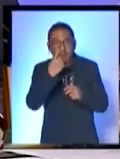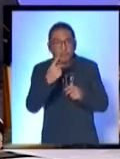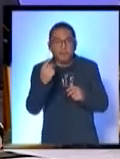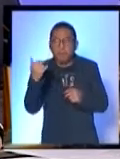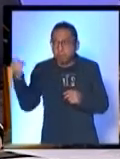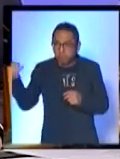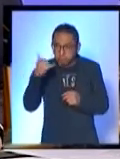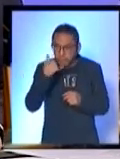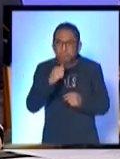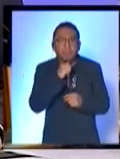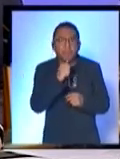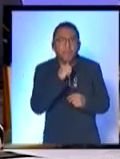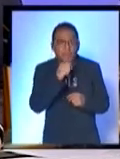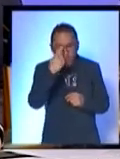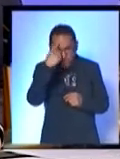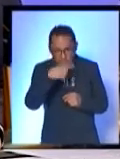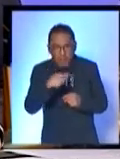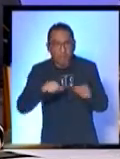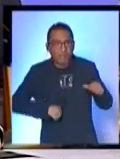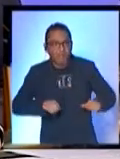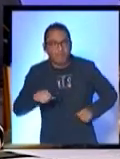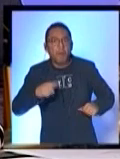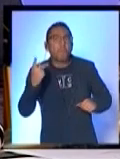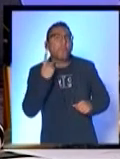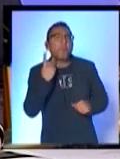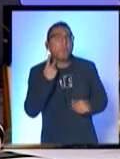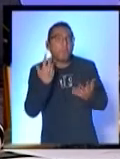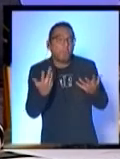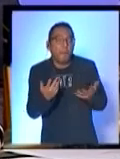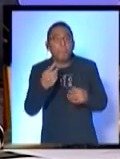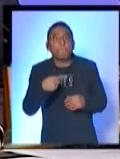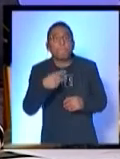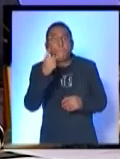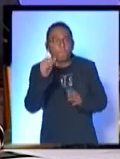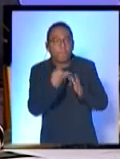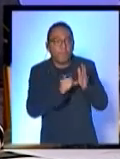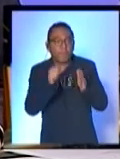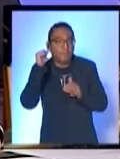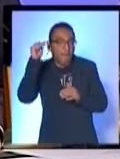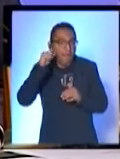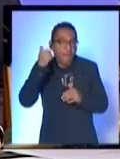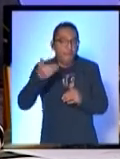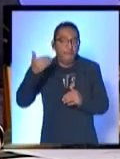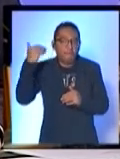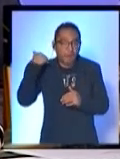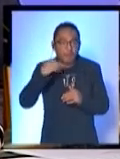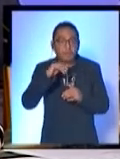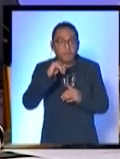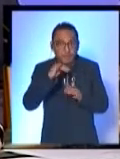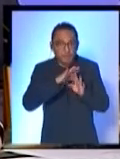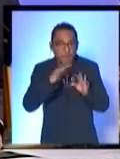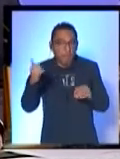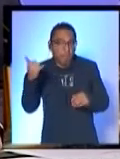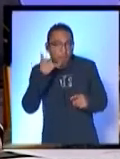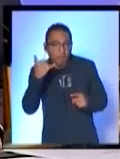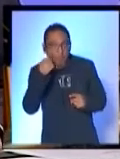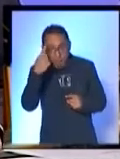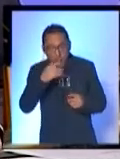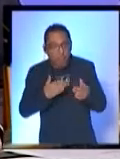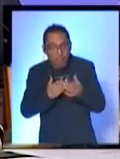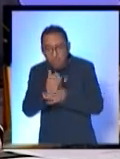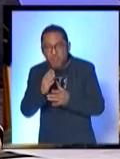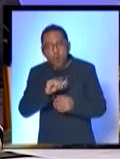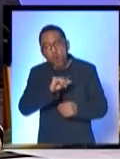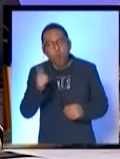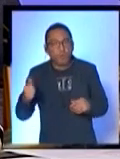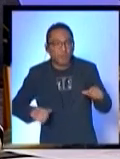la ciudadanía para desarticular eventos políticos electorales, pero durante el mes de abril sí han recibido llamadas para intervenir en otro